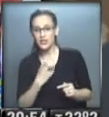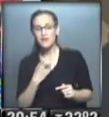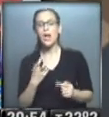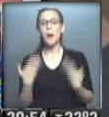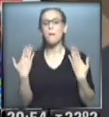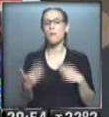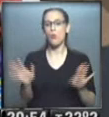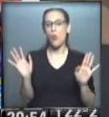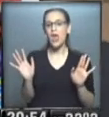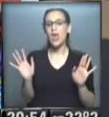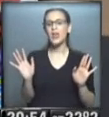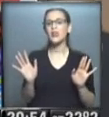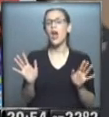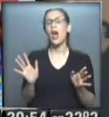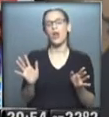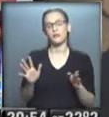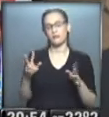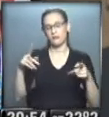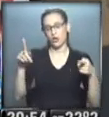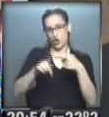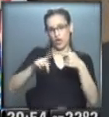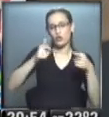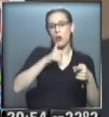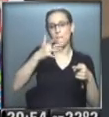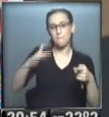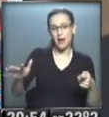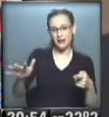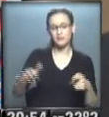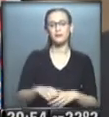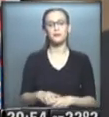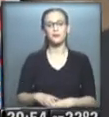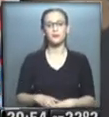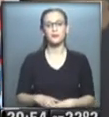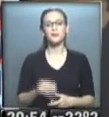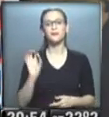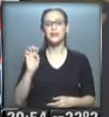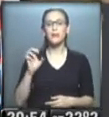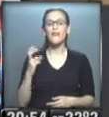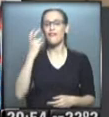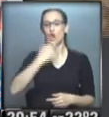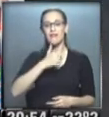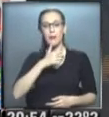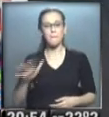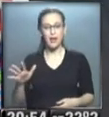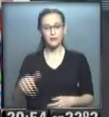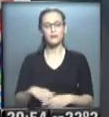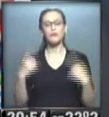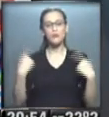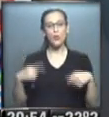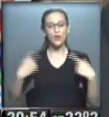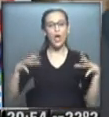pueda tener una salida al mar por el puerto de Ilo. El convenio se llama Bolivia Mar, que estamos escuchando, Los Jarcas, una de las